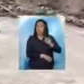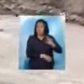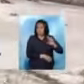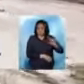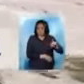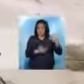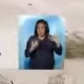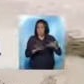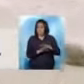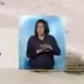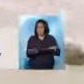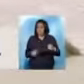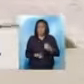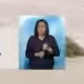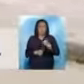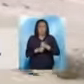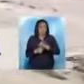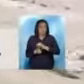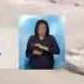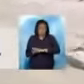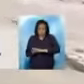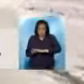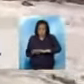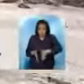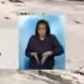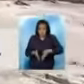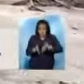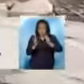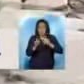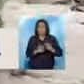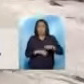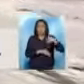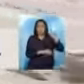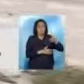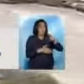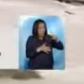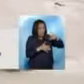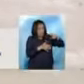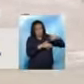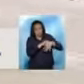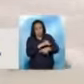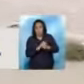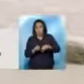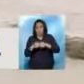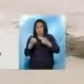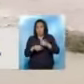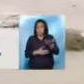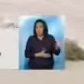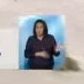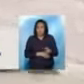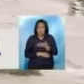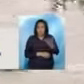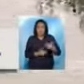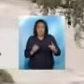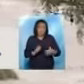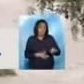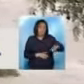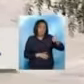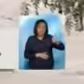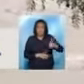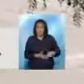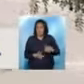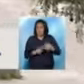culminaron los trabajos de limpieza en esta importante vía tras la caída de huaicos. Por su parte, Magno Garzón, el gerente de operaciones de